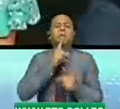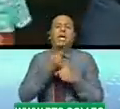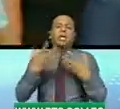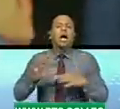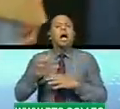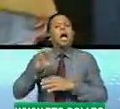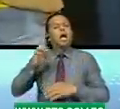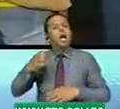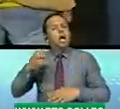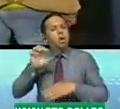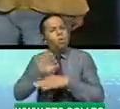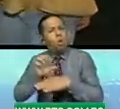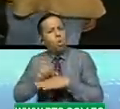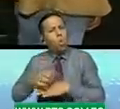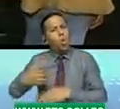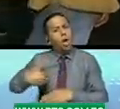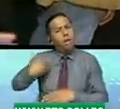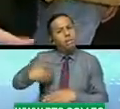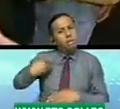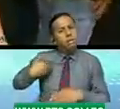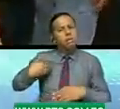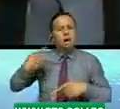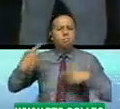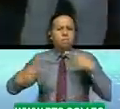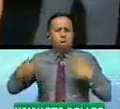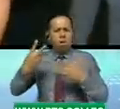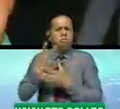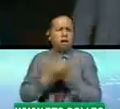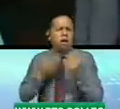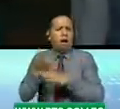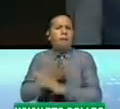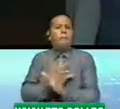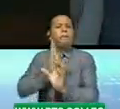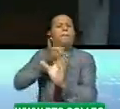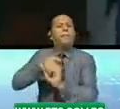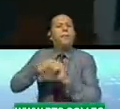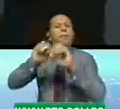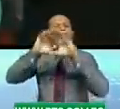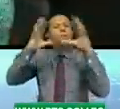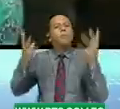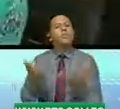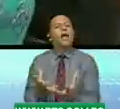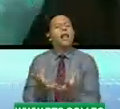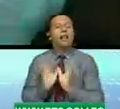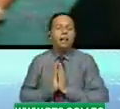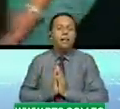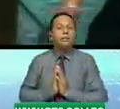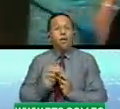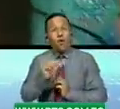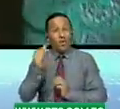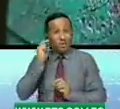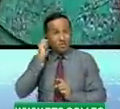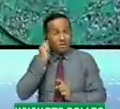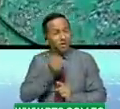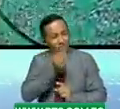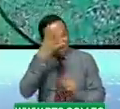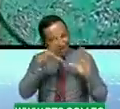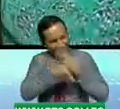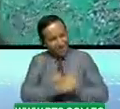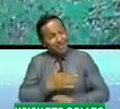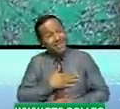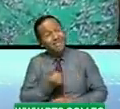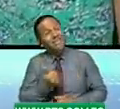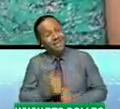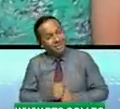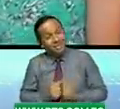Argentina, están en el Mundial. Sin embargo, no va a dejar de ser un partido muy interesante. Por acá también una amiguita, ¿cómo le va? Buenas noches. Buenas noches.